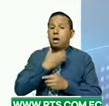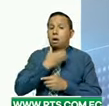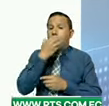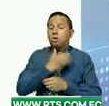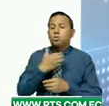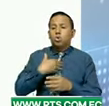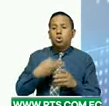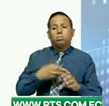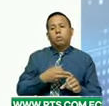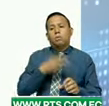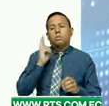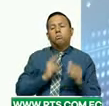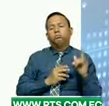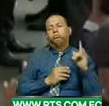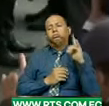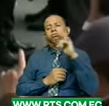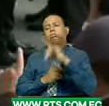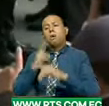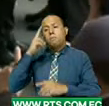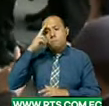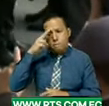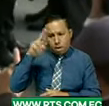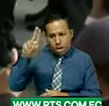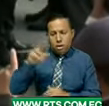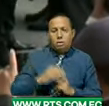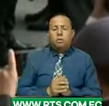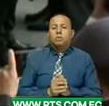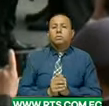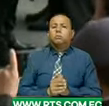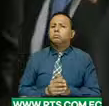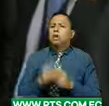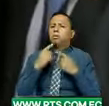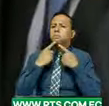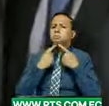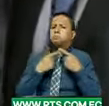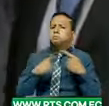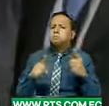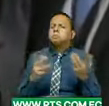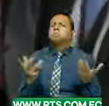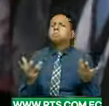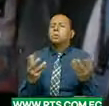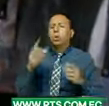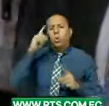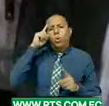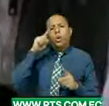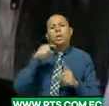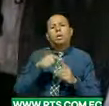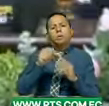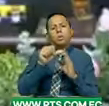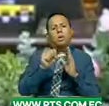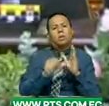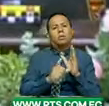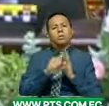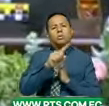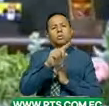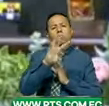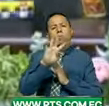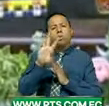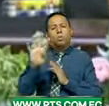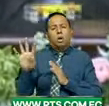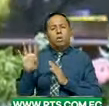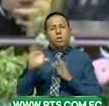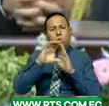realizará una visita oficial a México. Esta comunicación la hace el primer mandatario para dar cumplimiento al artículo 144